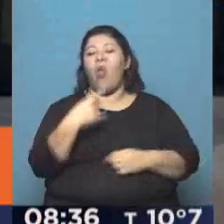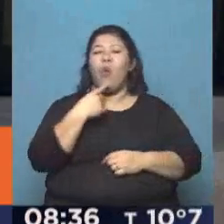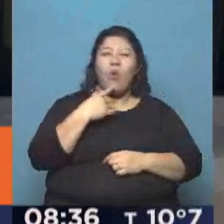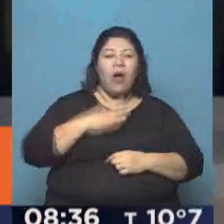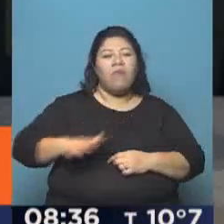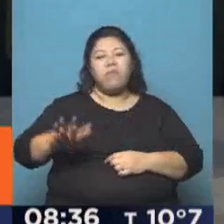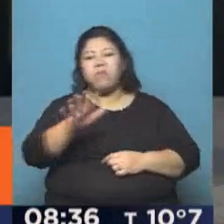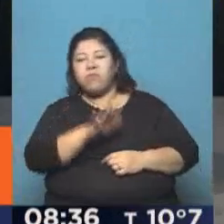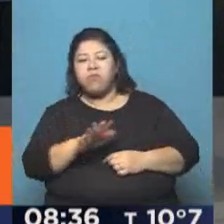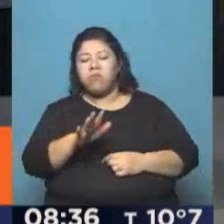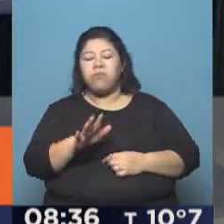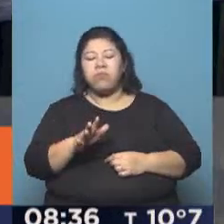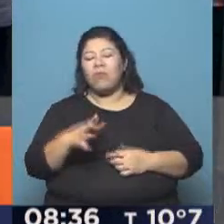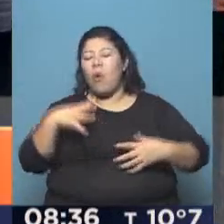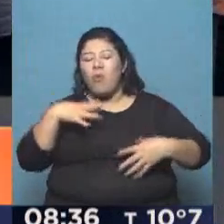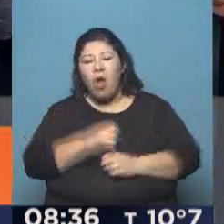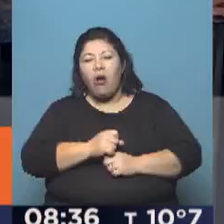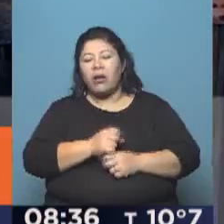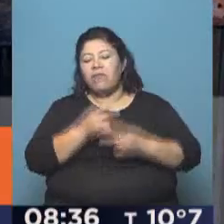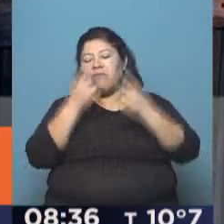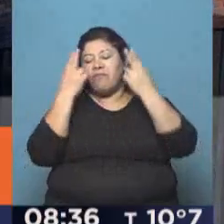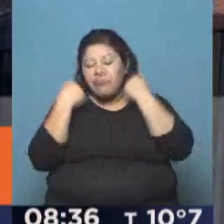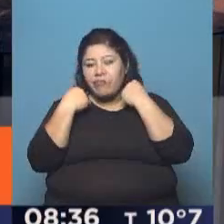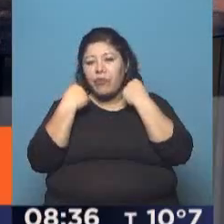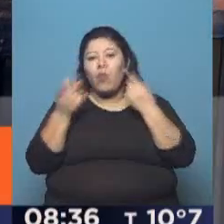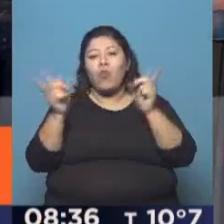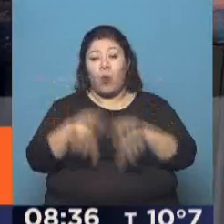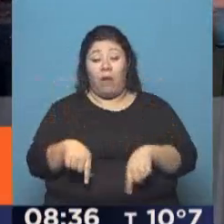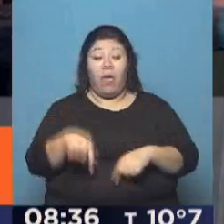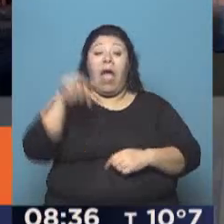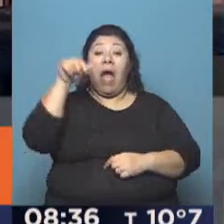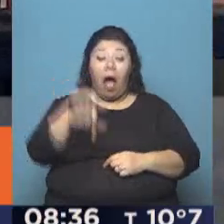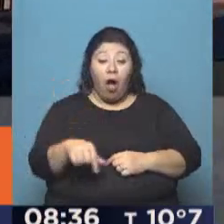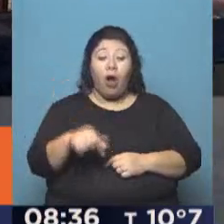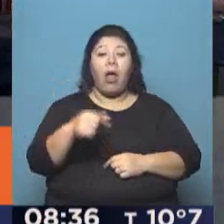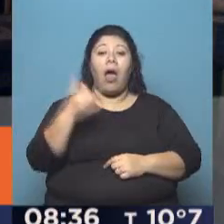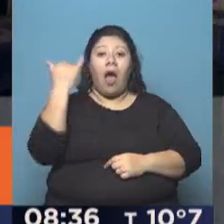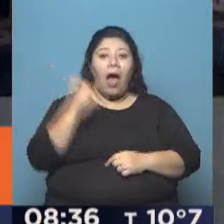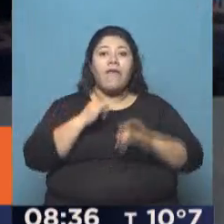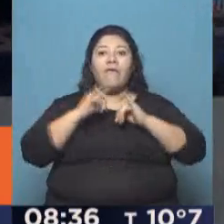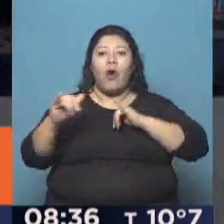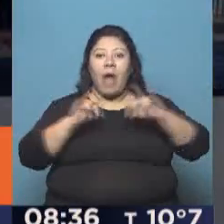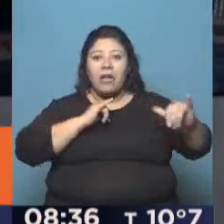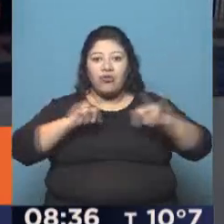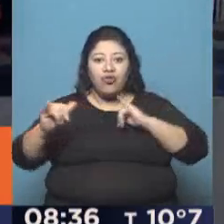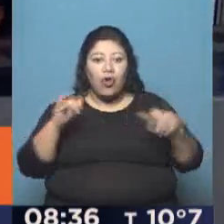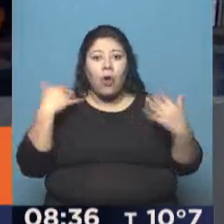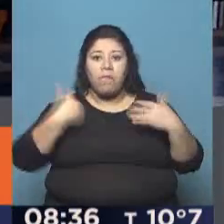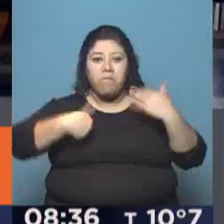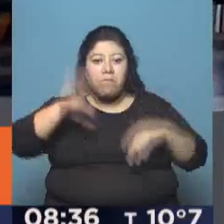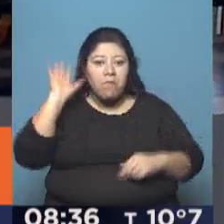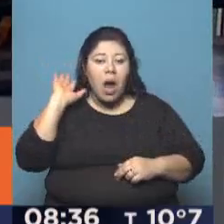y e indignación Bueno ahora por lo menos se conocen datos se conoce ha investigaciones toman declaración van